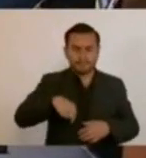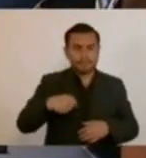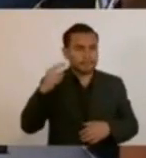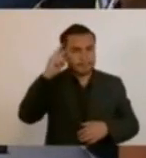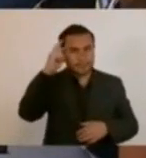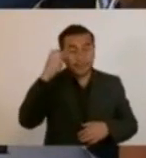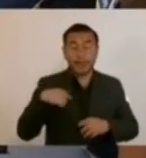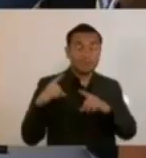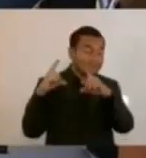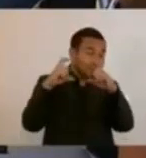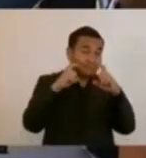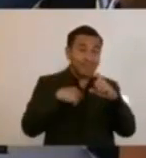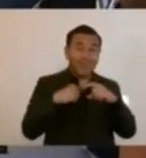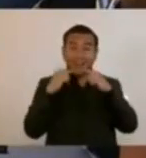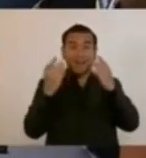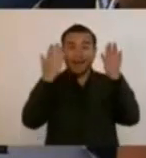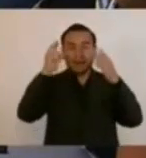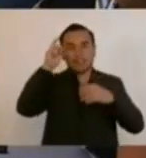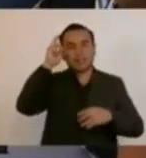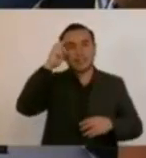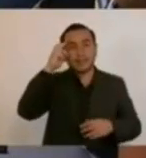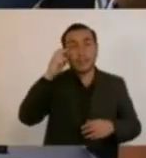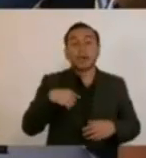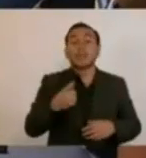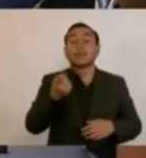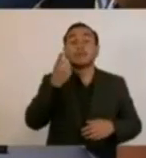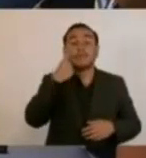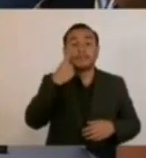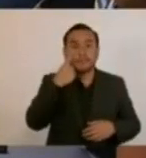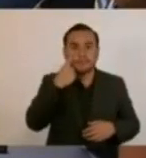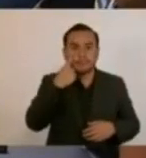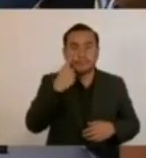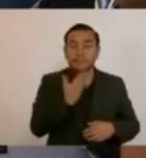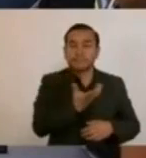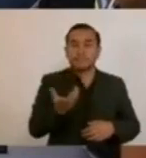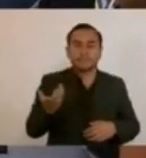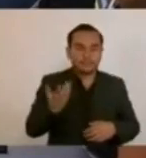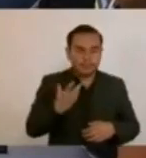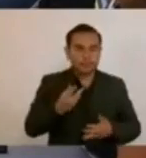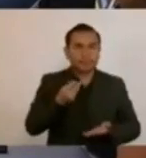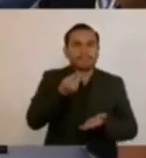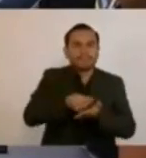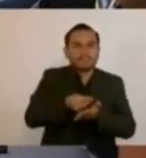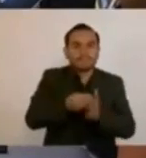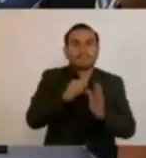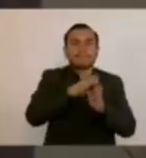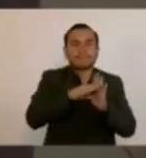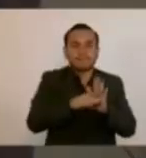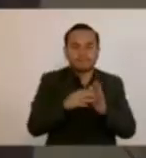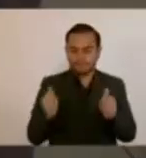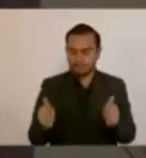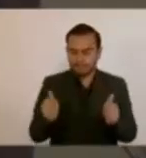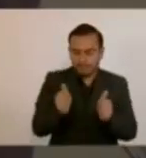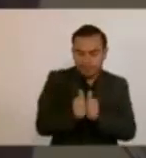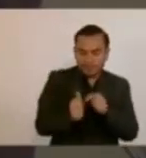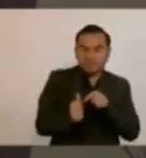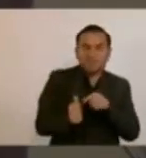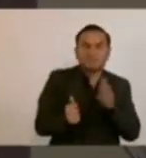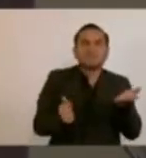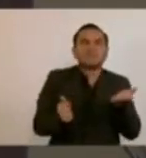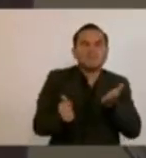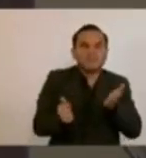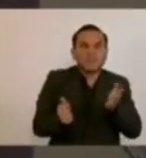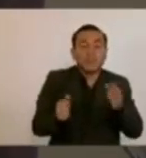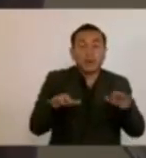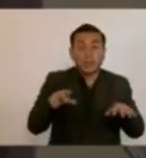fotos, no se trata de nada, simplemente se trata de paliar la crisis financiera y a la par vamos a llevarle obras a la población que también